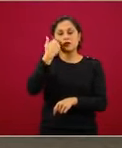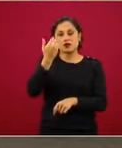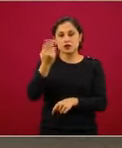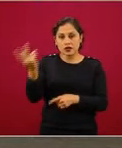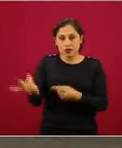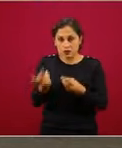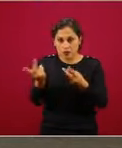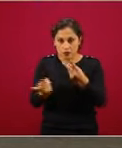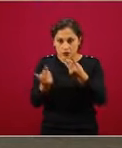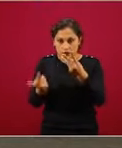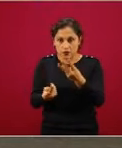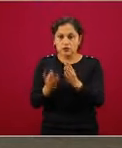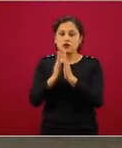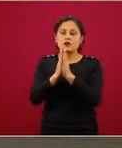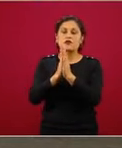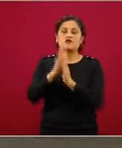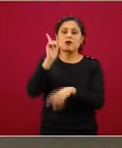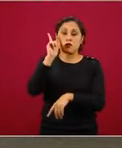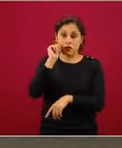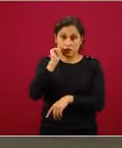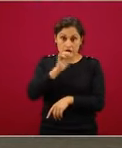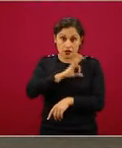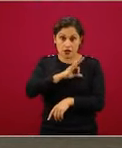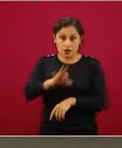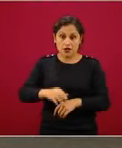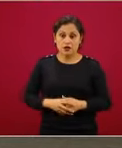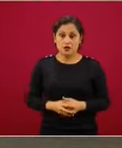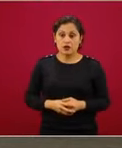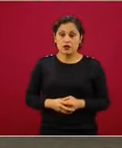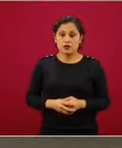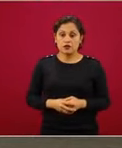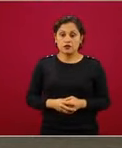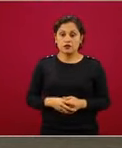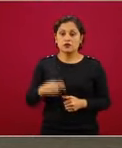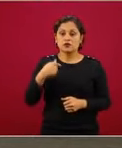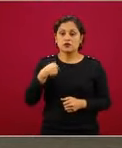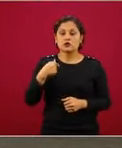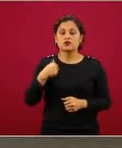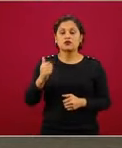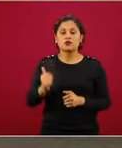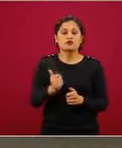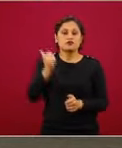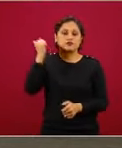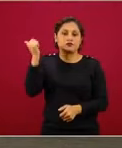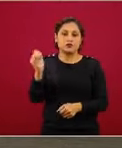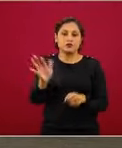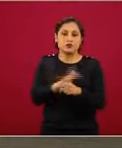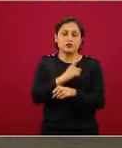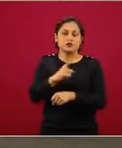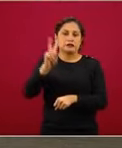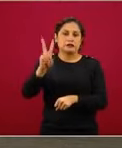preguntas, y si se pudiera mañana, por favor. Yo me adelanto porque la vez pasada sí me ocurrió.